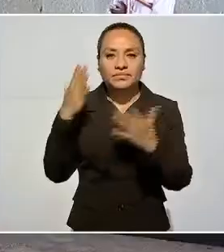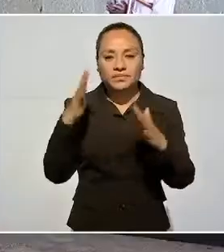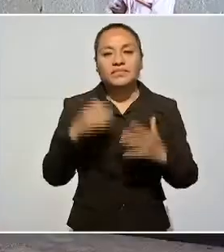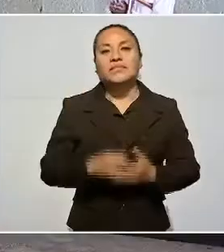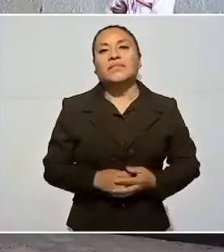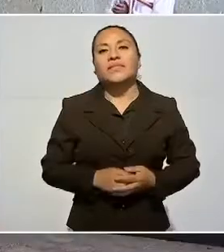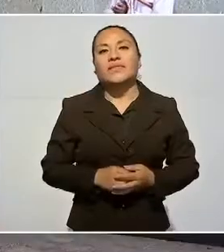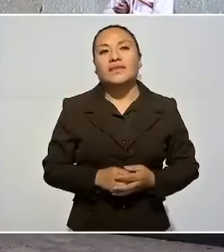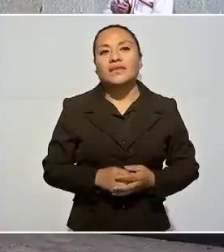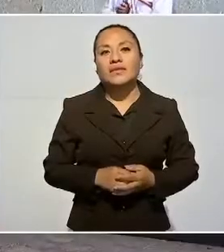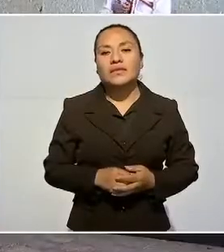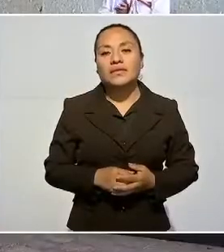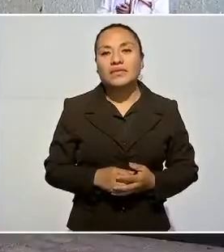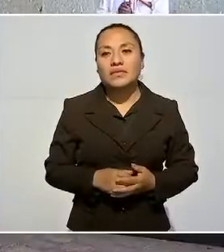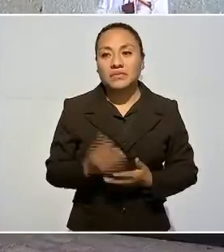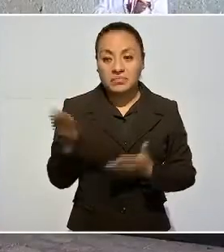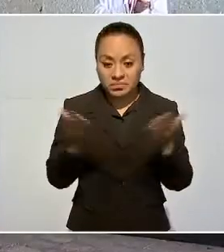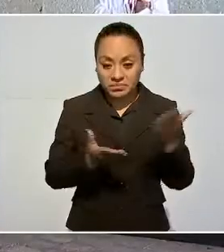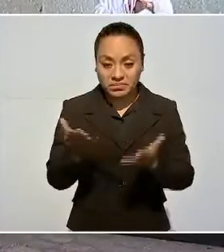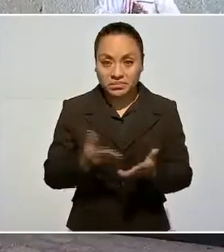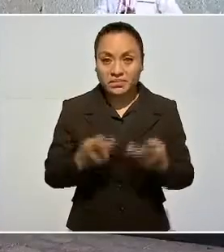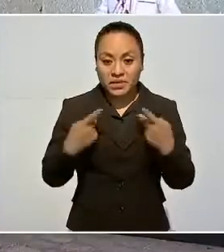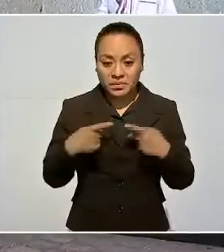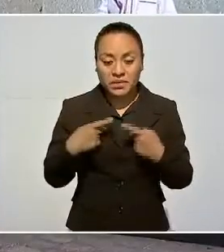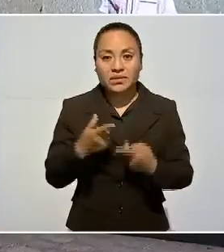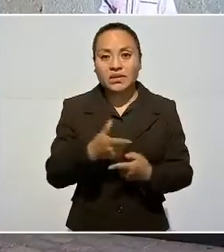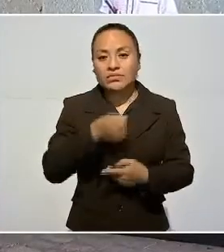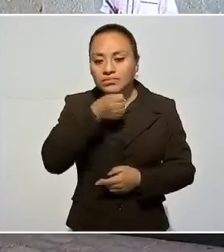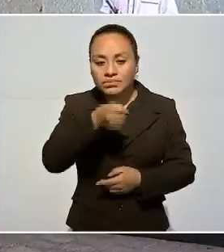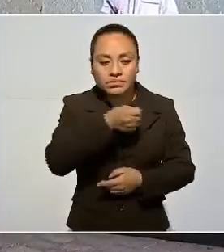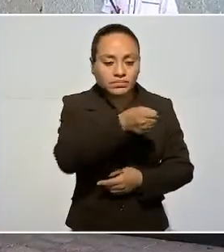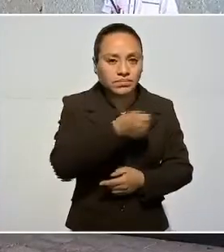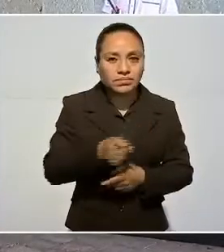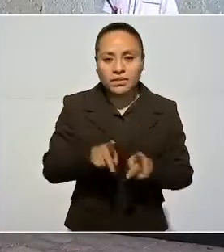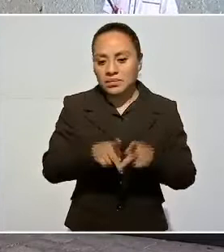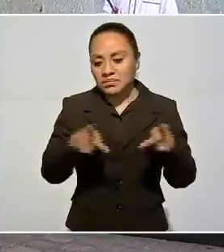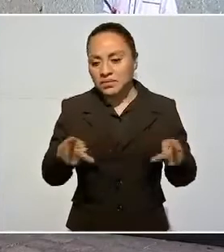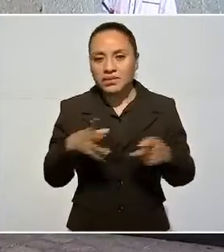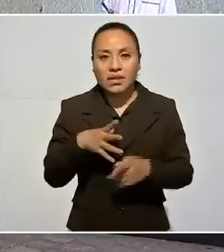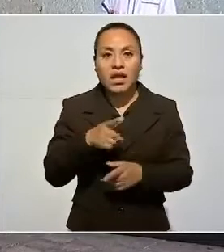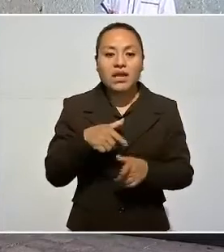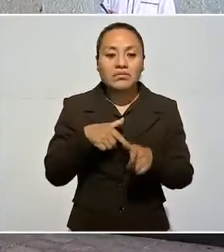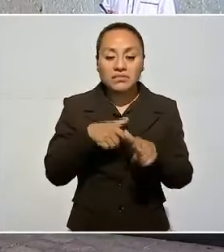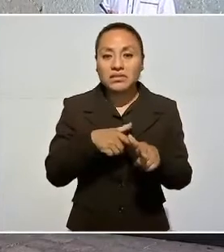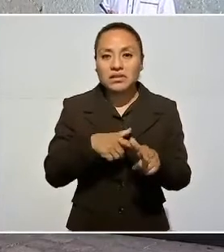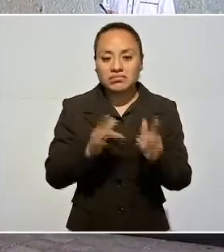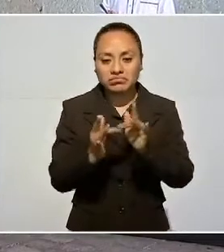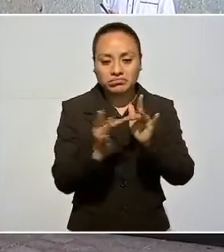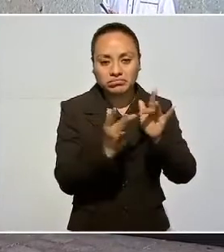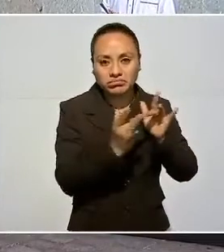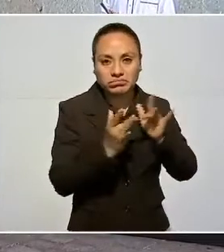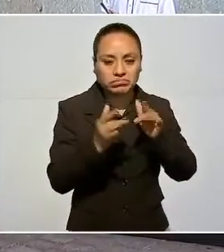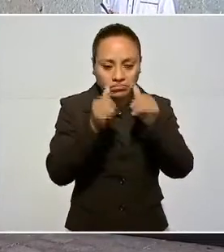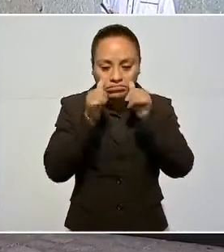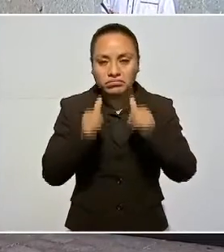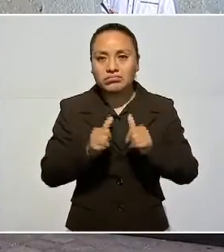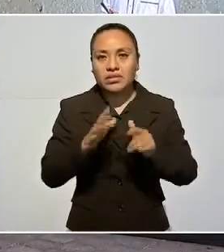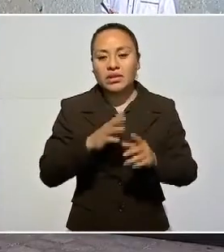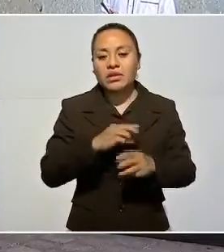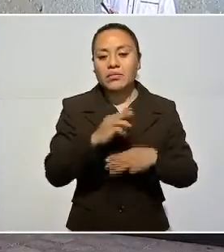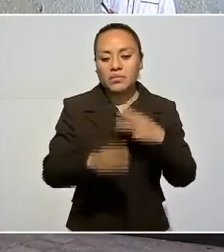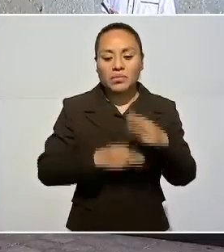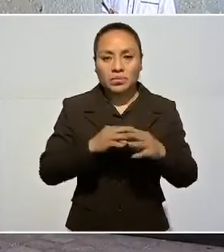Asimismo, damos la bienvenida a los representantes de los medios de comunicación y a quienes nos siguen a través de las redes sociales en todo el